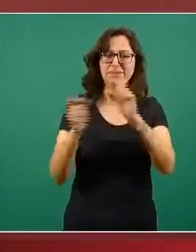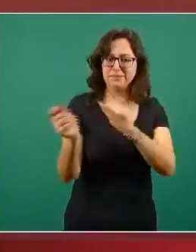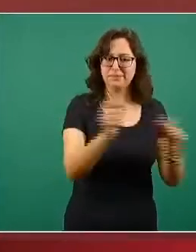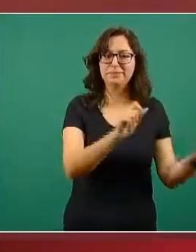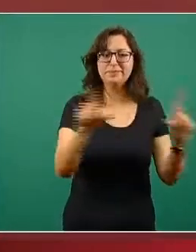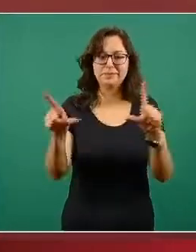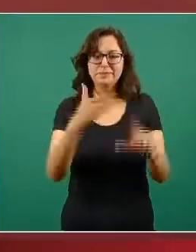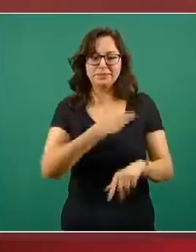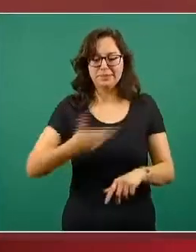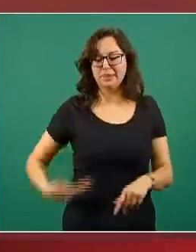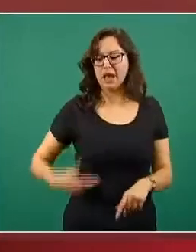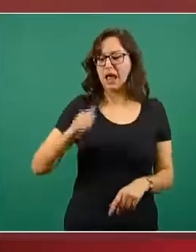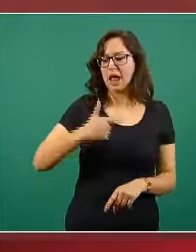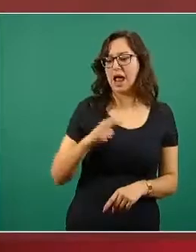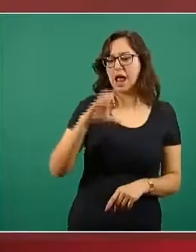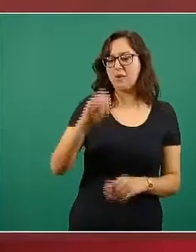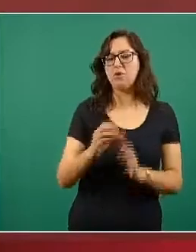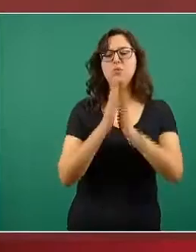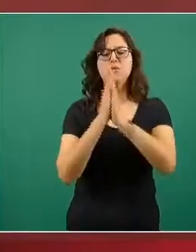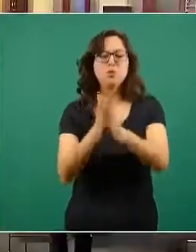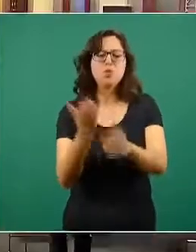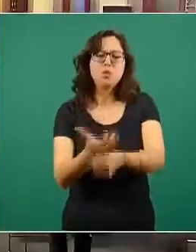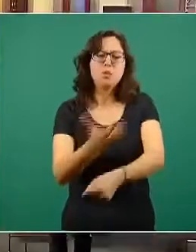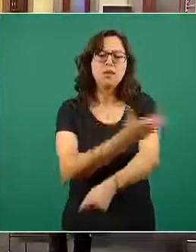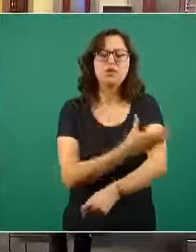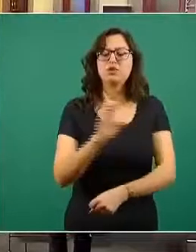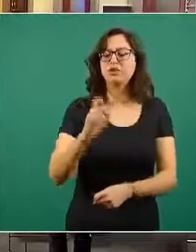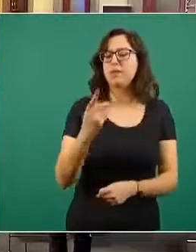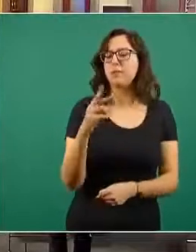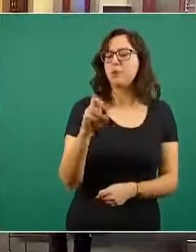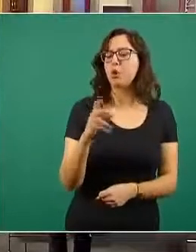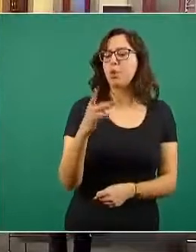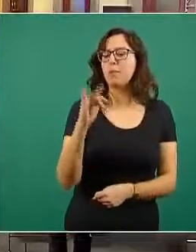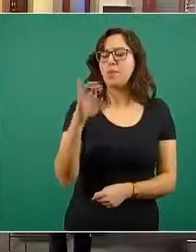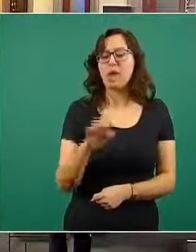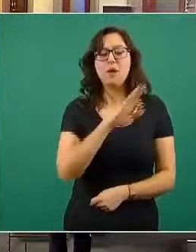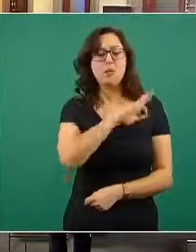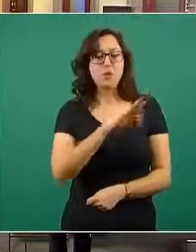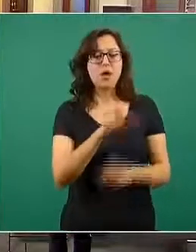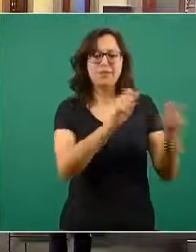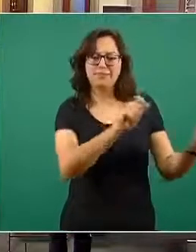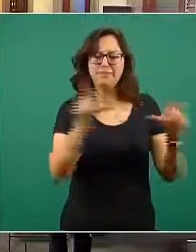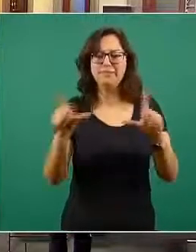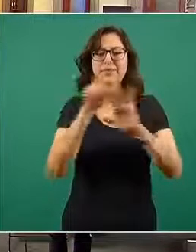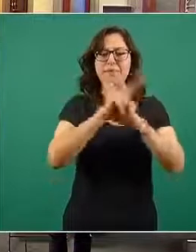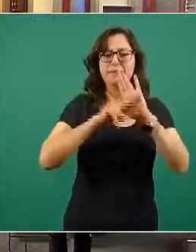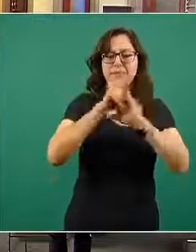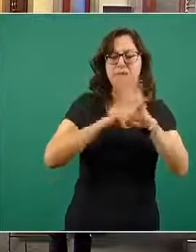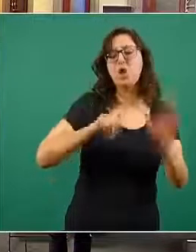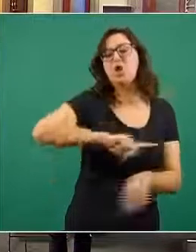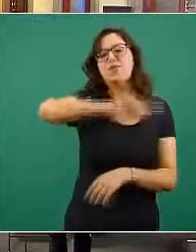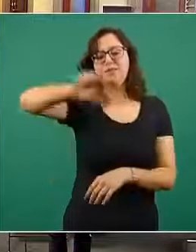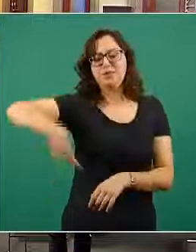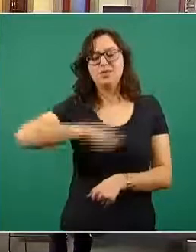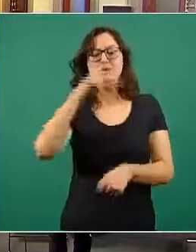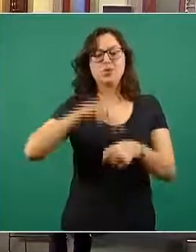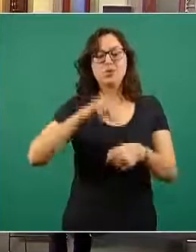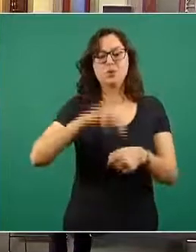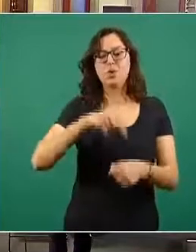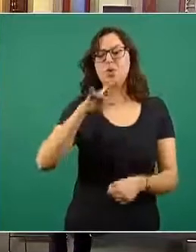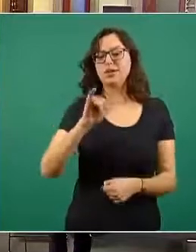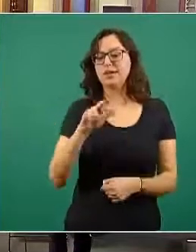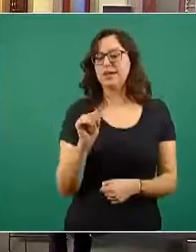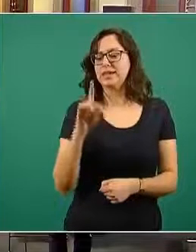video. Le pido a nuestros colegas de CEPROPIE si lo ponemos y enseguida pasamos con el doctor Ricardo Cortés, quien presentará el